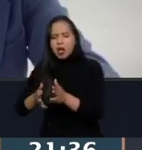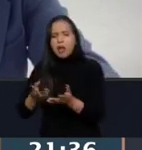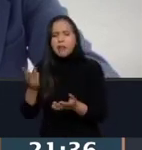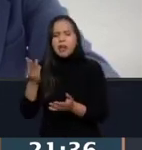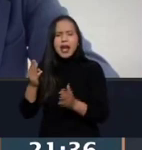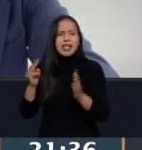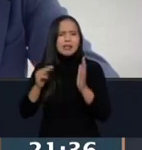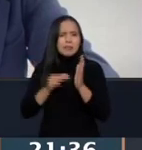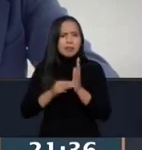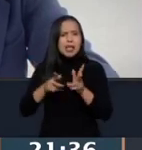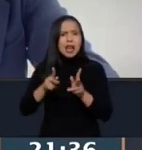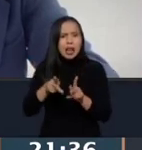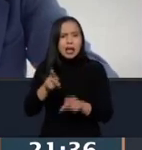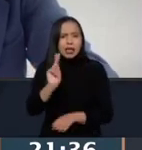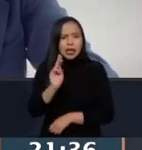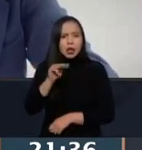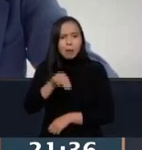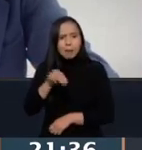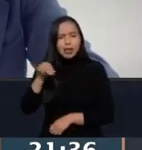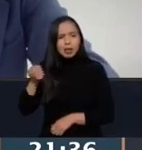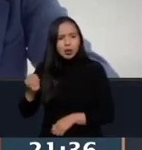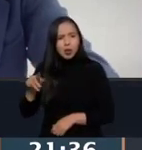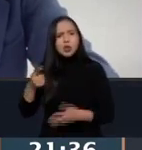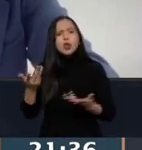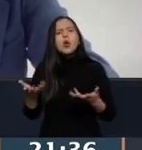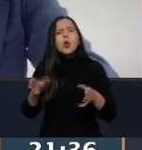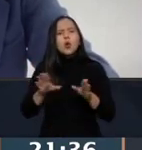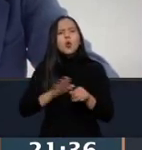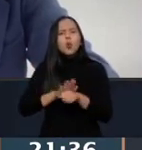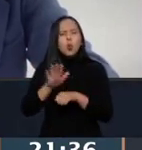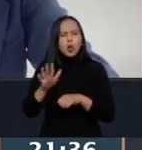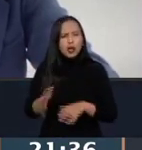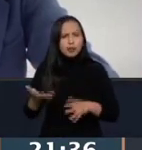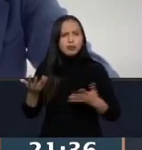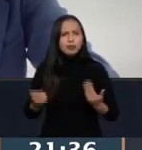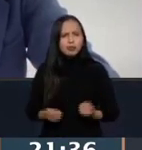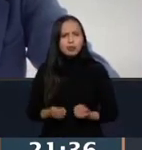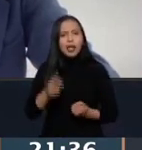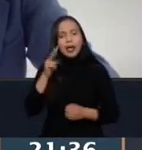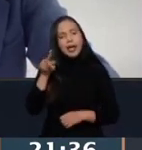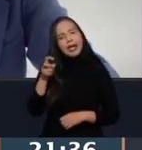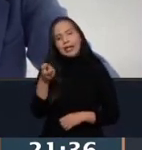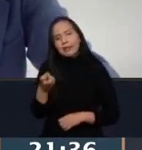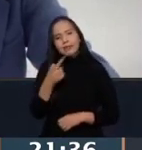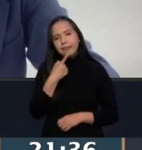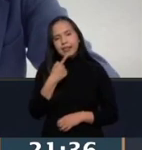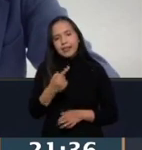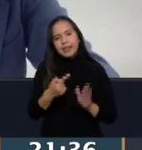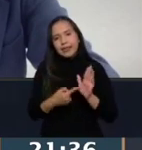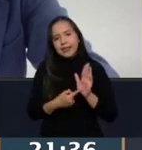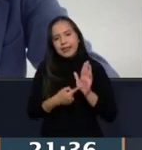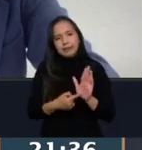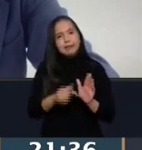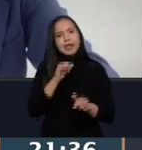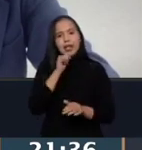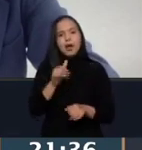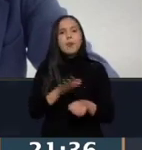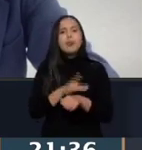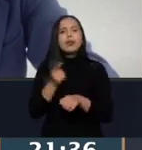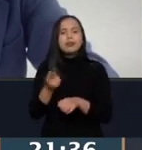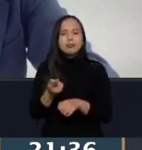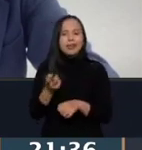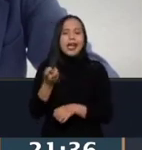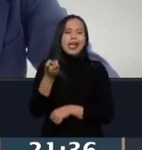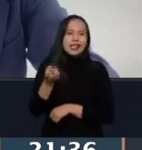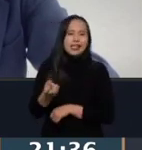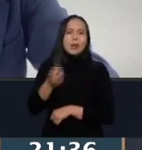kilómetros que tiene la frontera entre nuestro país y Estados Unidos. Tampoco eso dicen, porque evidentemente la información, como ya lo desmentiste, pues